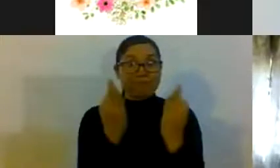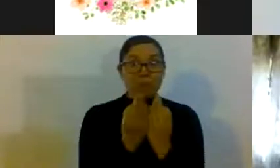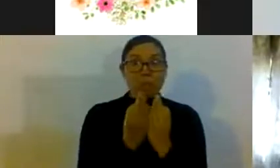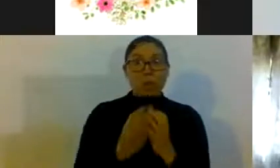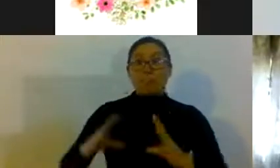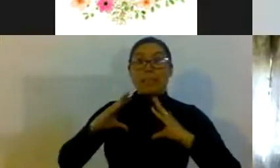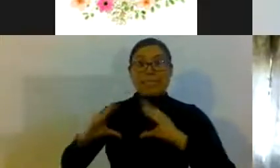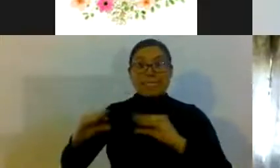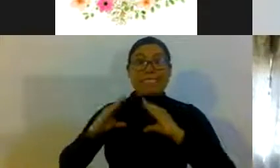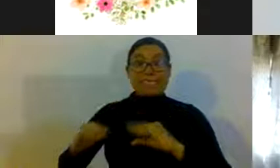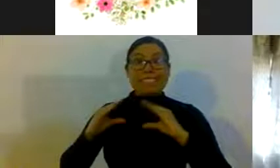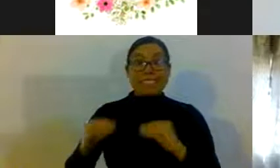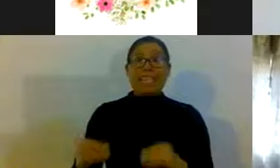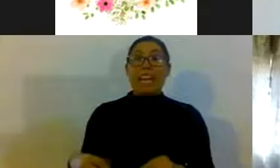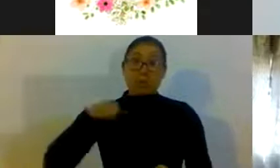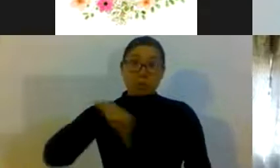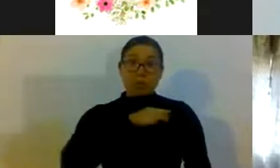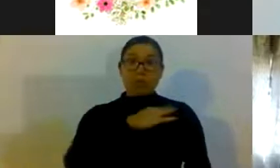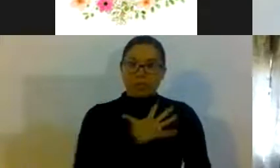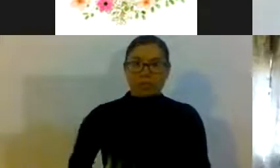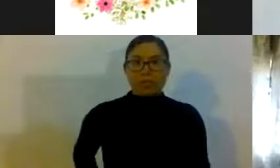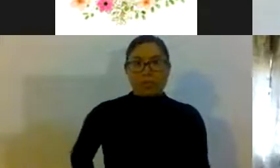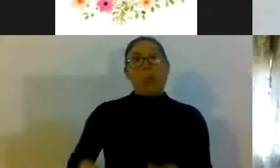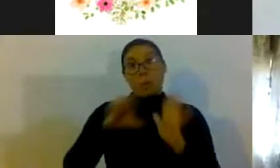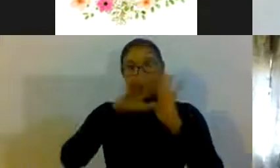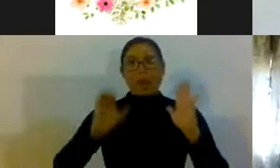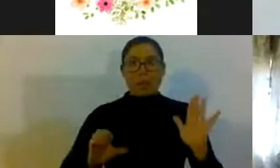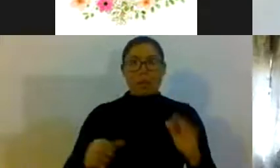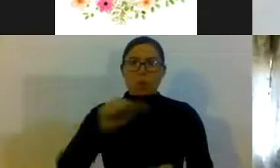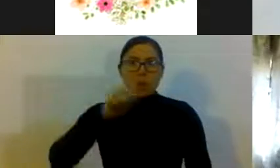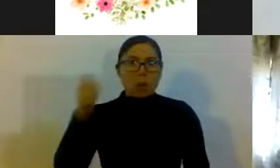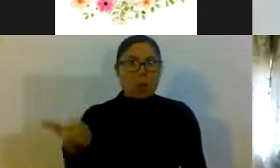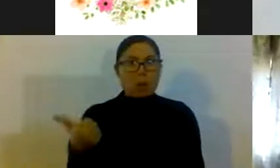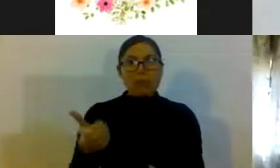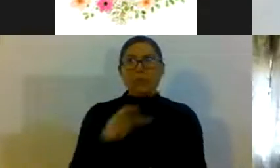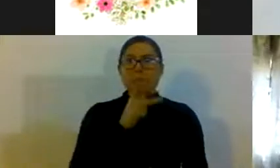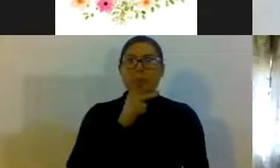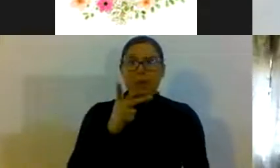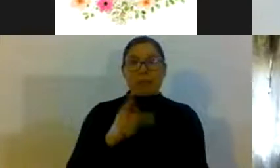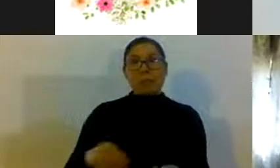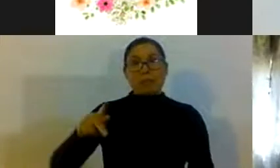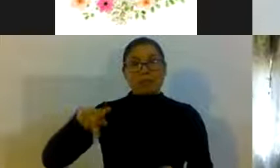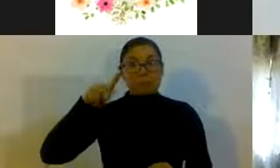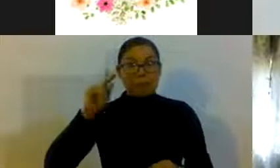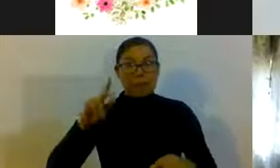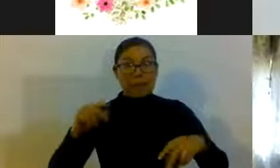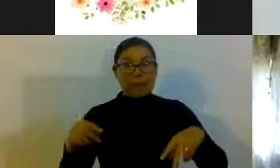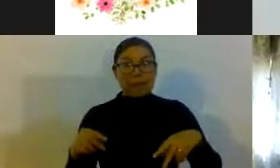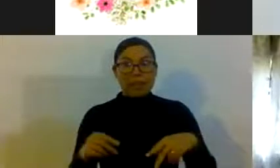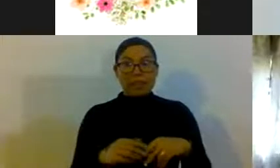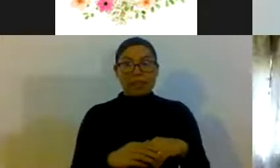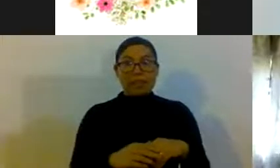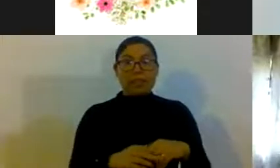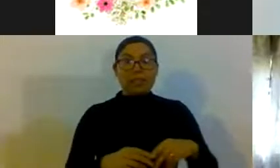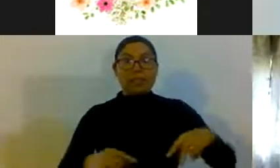ahorita que les damos otro nombre hablando de las partes de nuestro cuerpo, que eso es algo que podemos abordar desde la